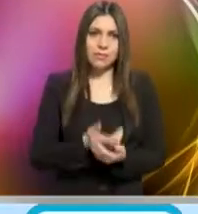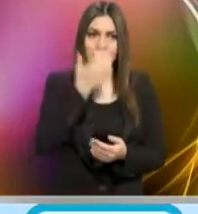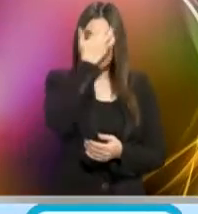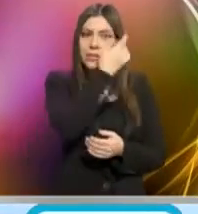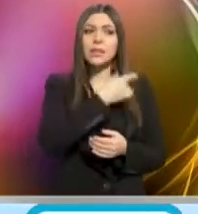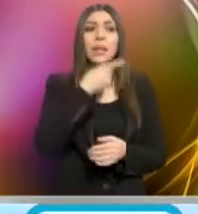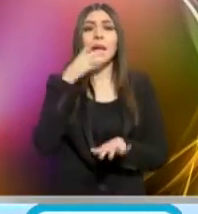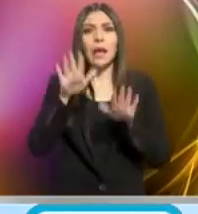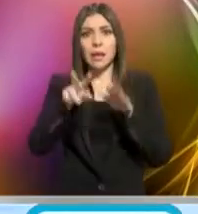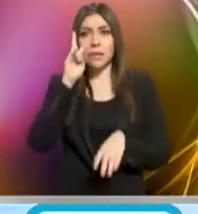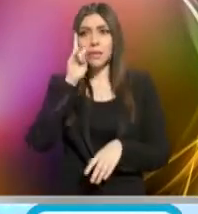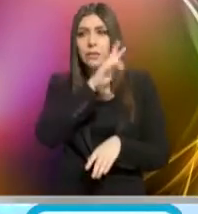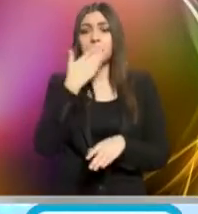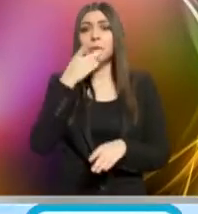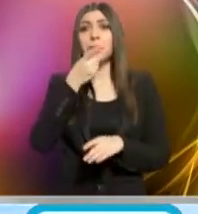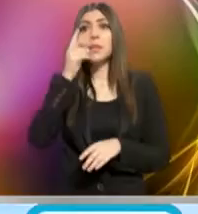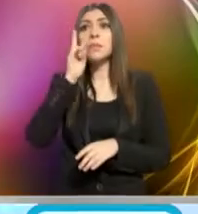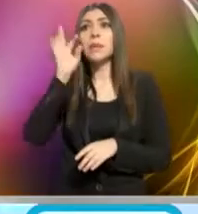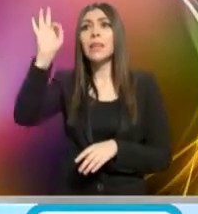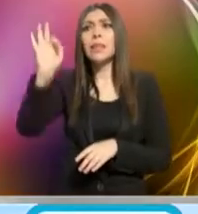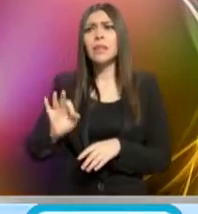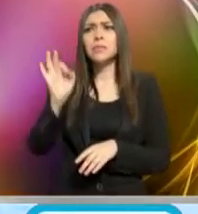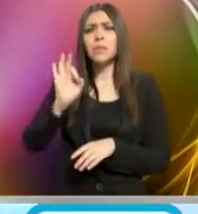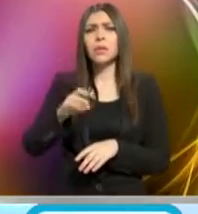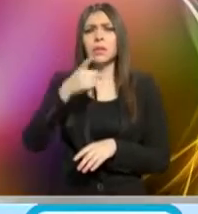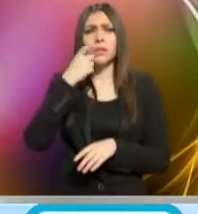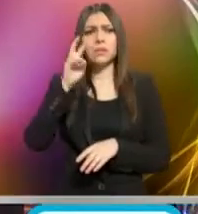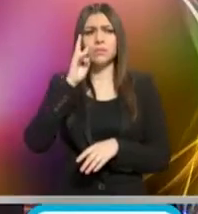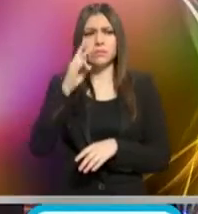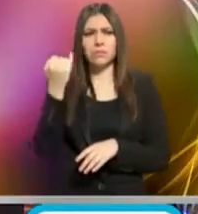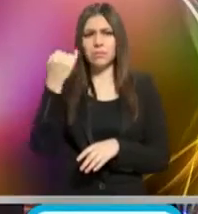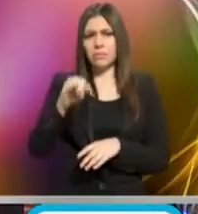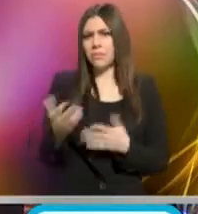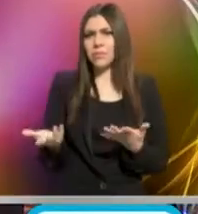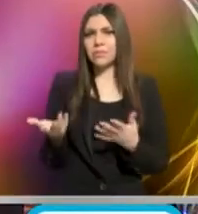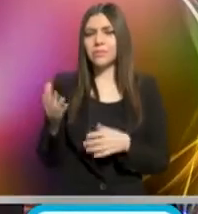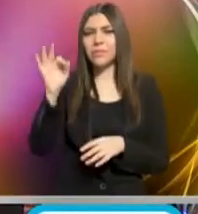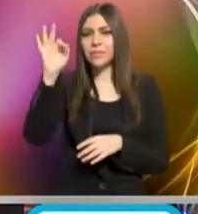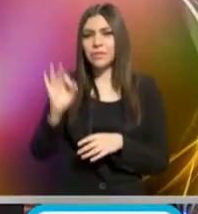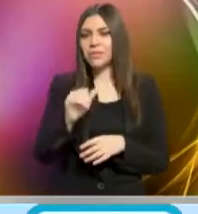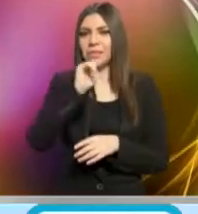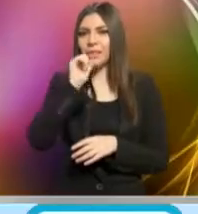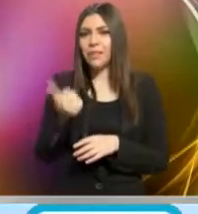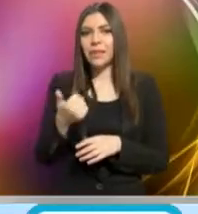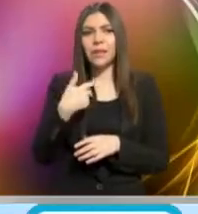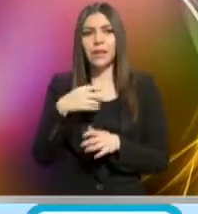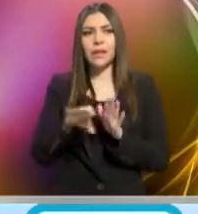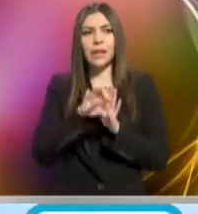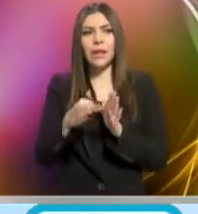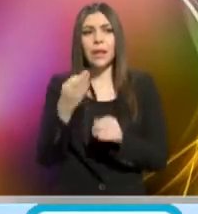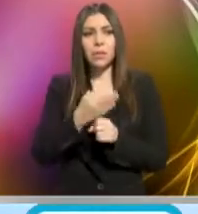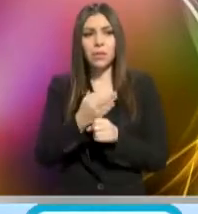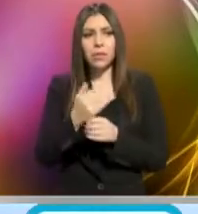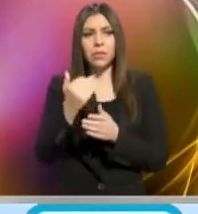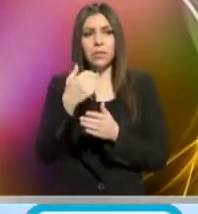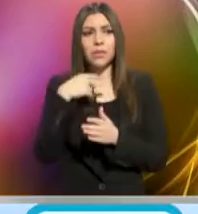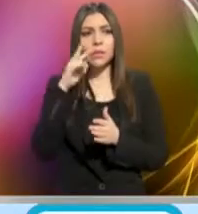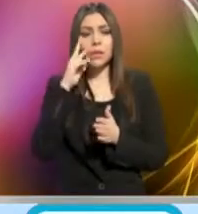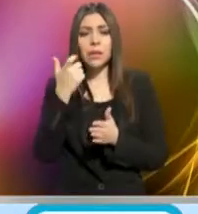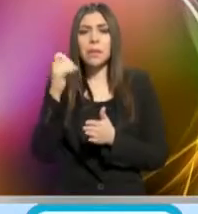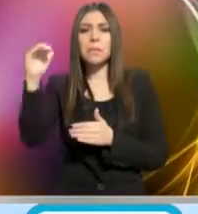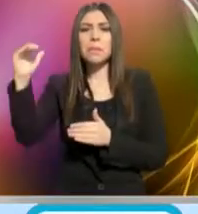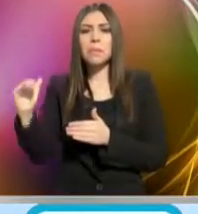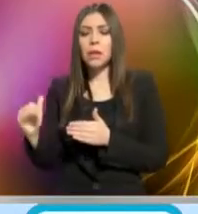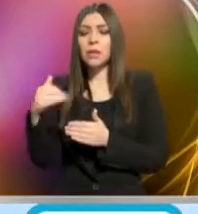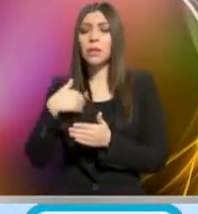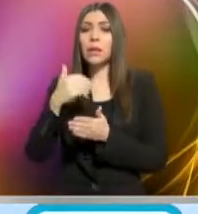que hay descuentos y a la hora de la hora te das cuenta. Yo me he dado cuenta que dices, esto costaba menos y ahorita lo veo arriba y claro, ya